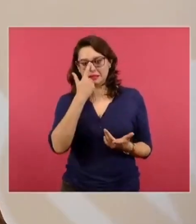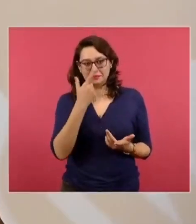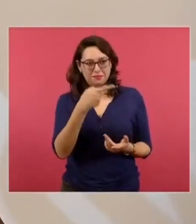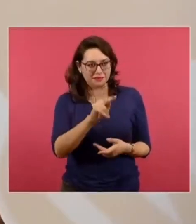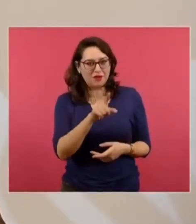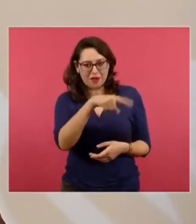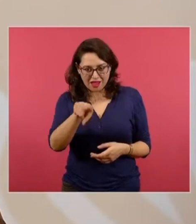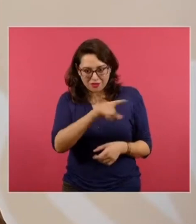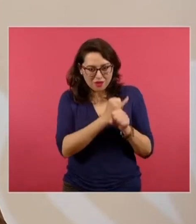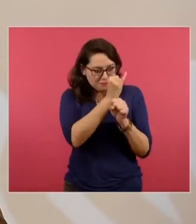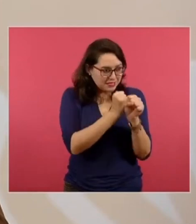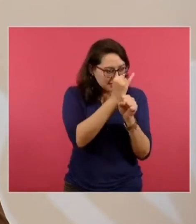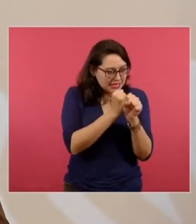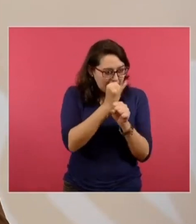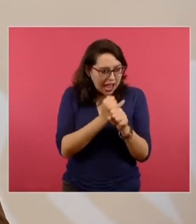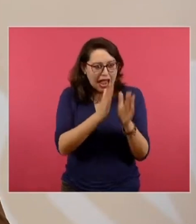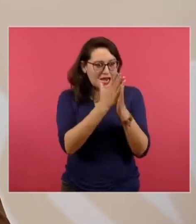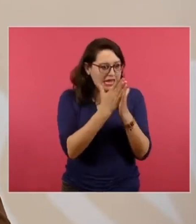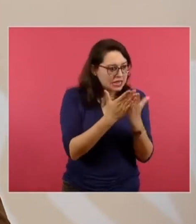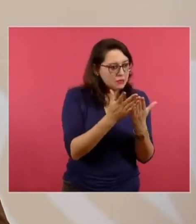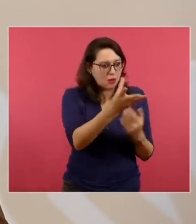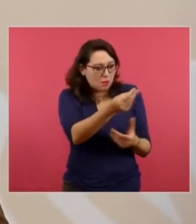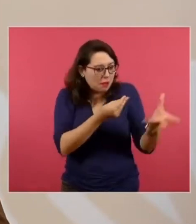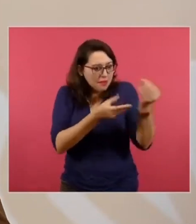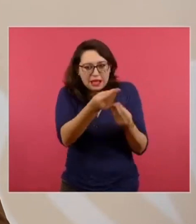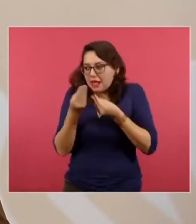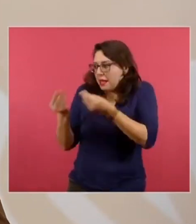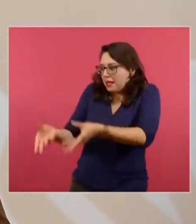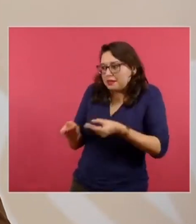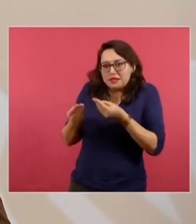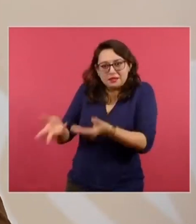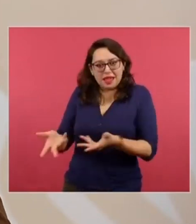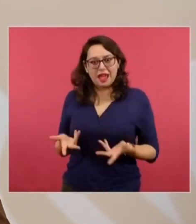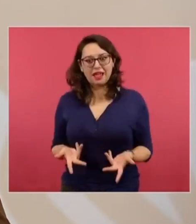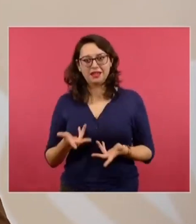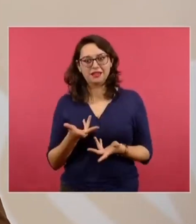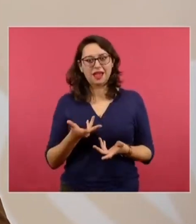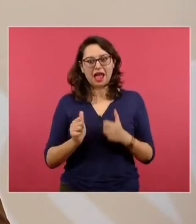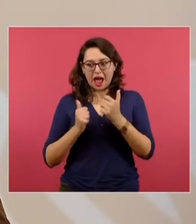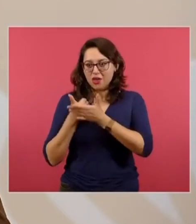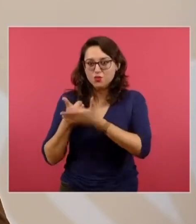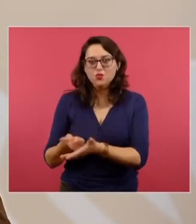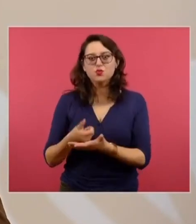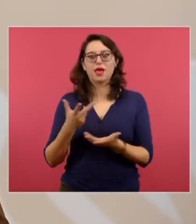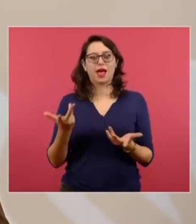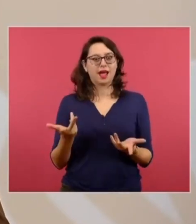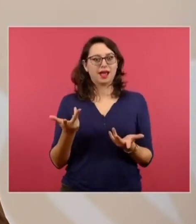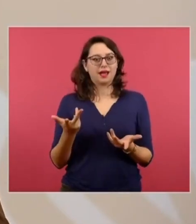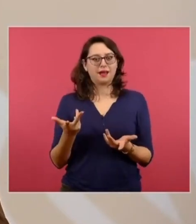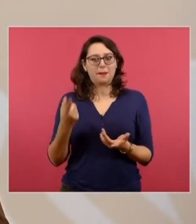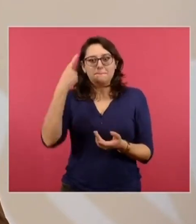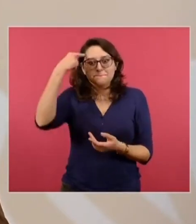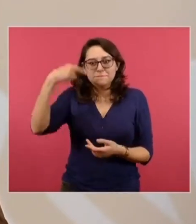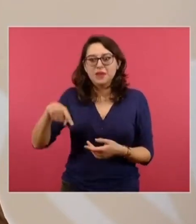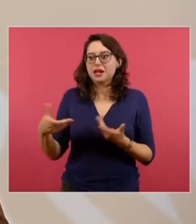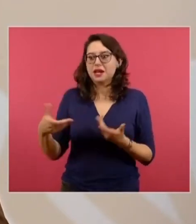acercarla a los maestros. Aquellos tutores que les pedían a las autoridades estatales que les dieran unas horas a los maestros fuera del